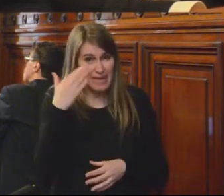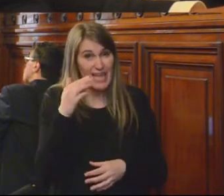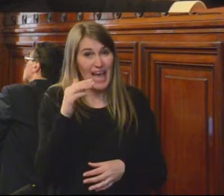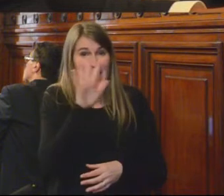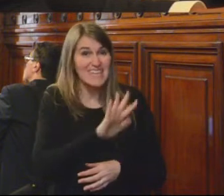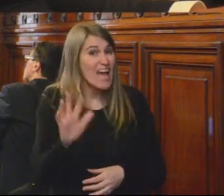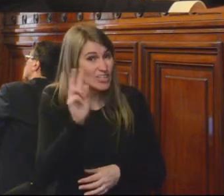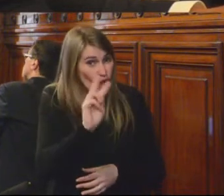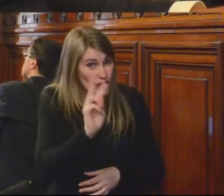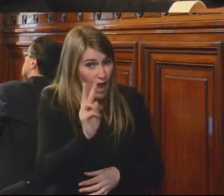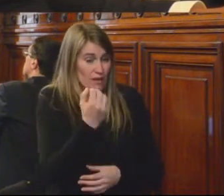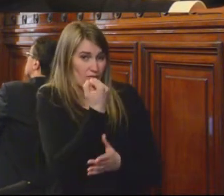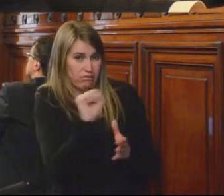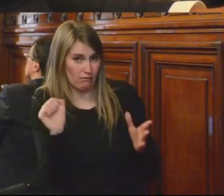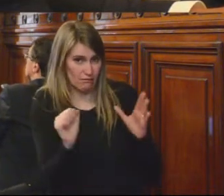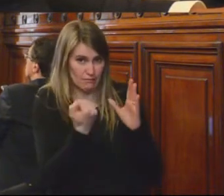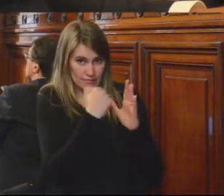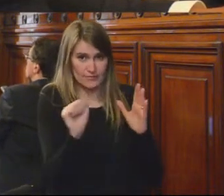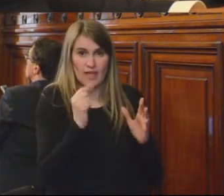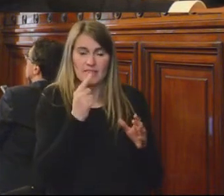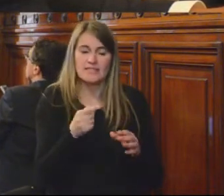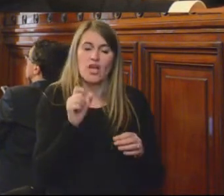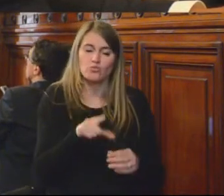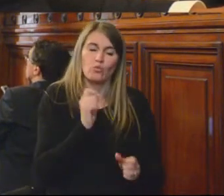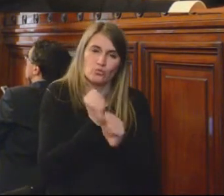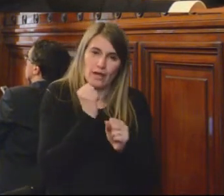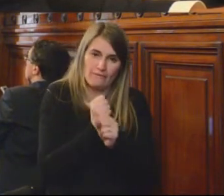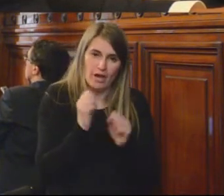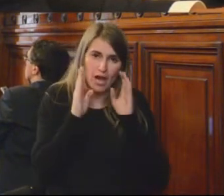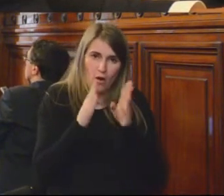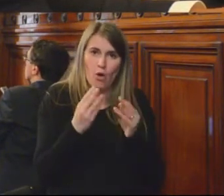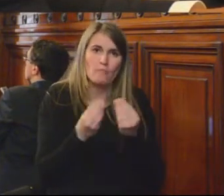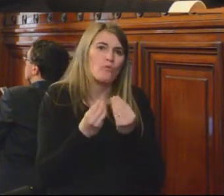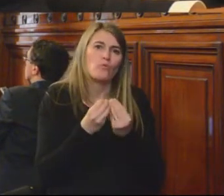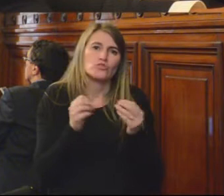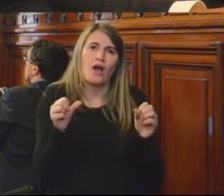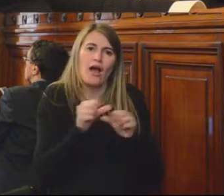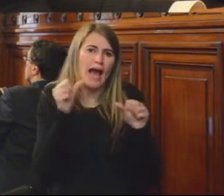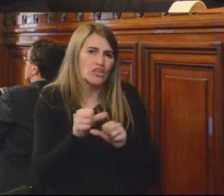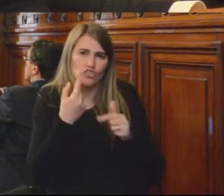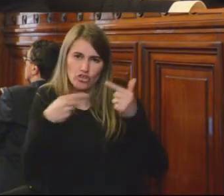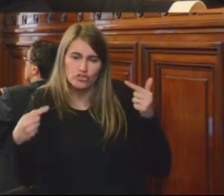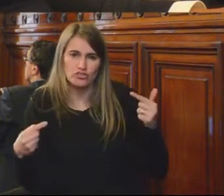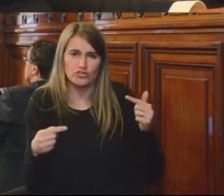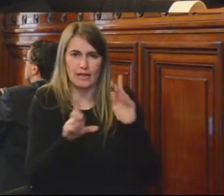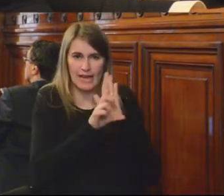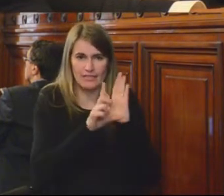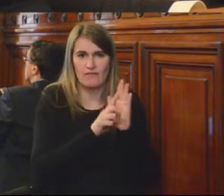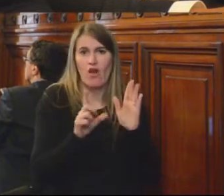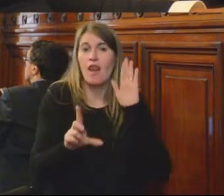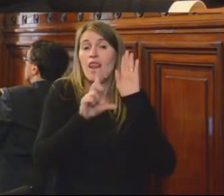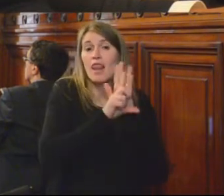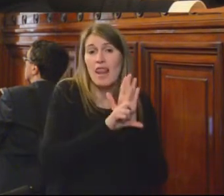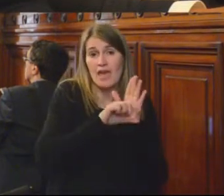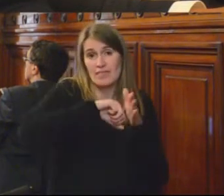había planteado en el seno de sus funciones varios actos legislativos, tales como Ley del Banco Central de